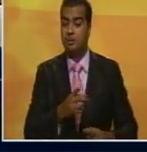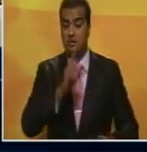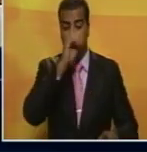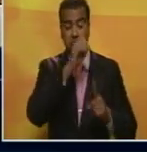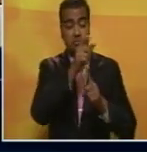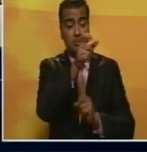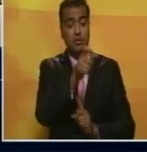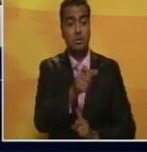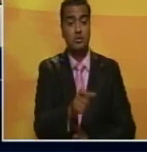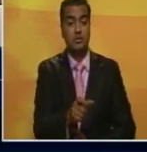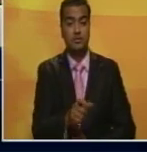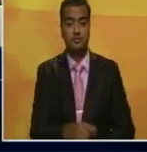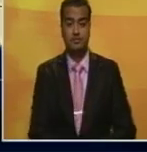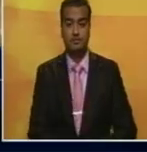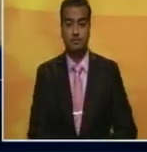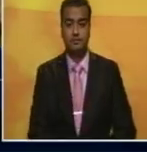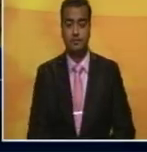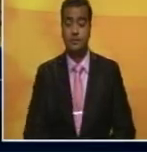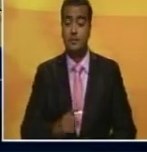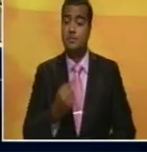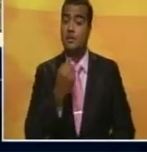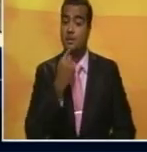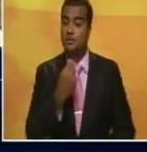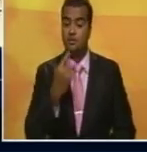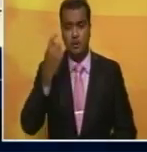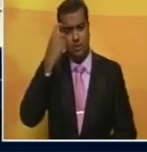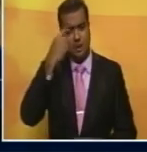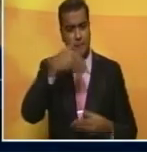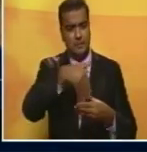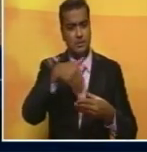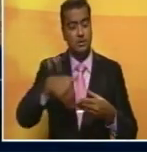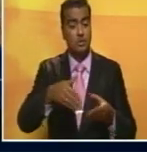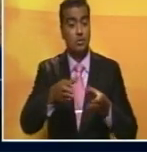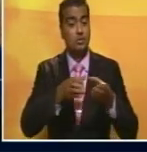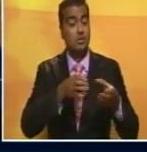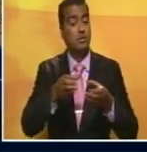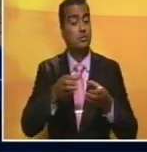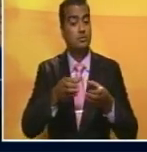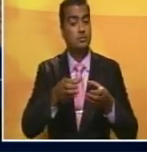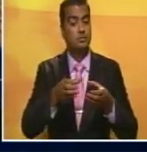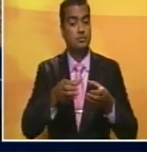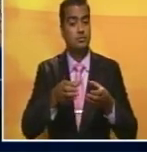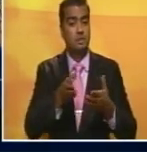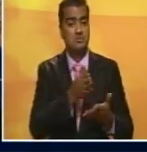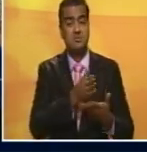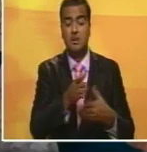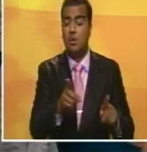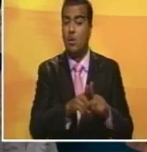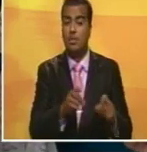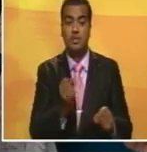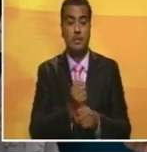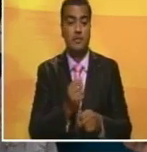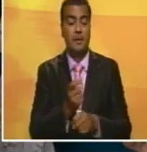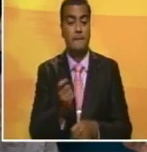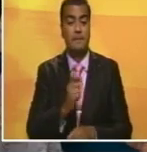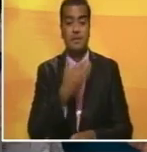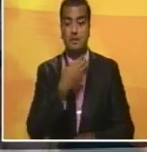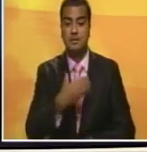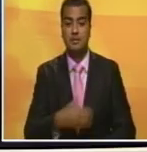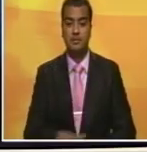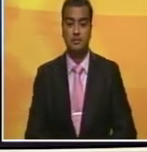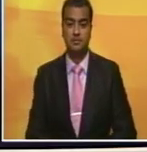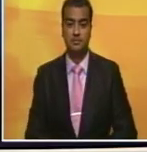sus postulaciones y recaudos. Enfatizó que las fechas para elegir los consejos legislativos sigue trabajando para el mes de